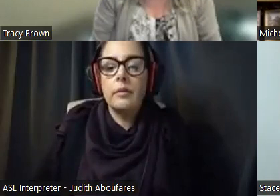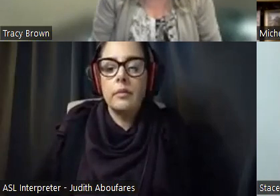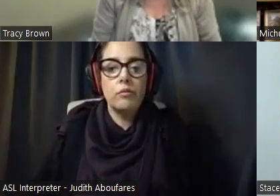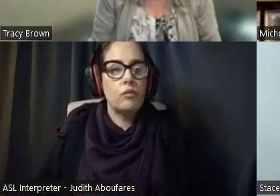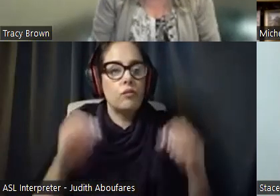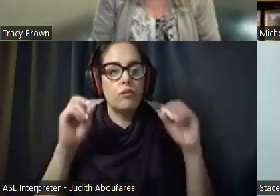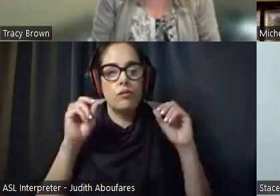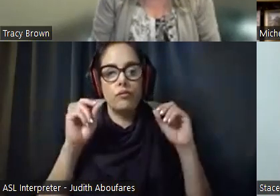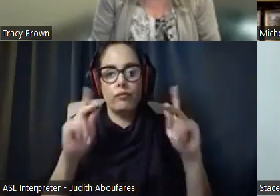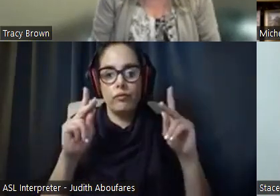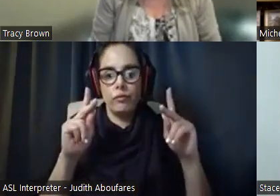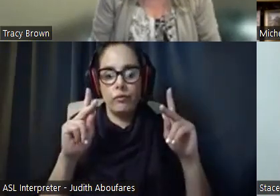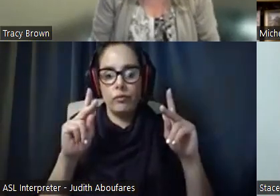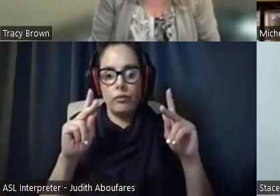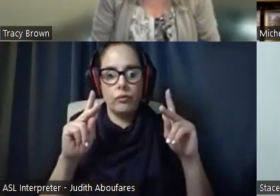Muy bien.